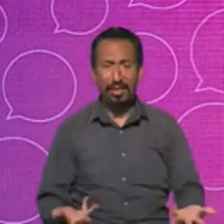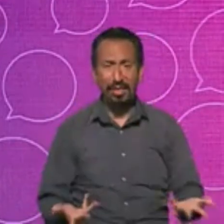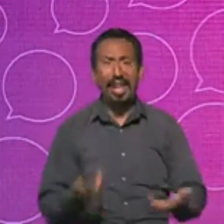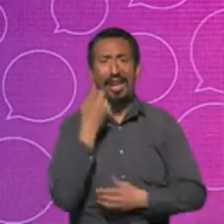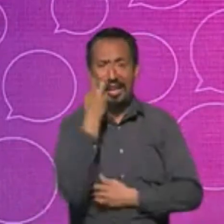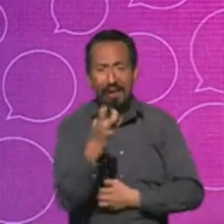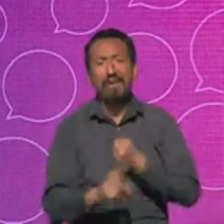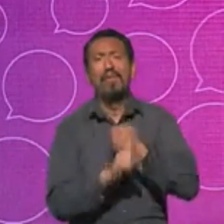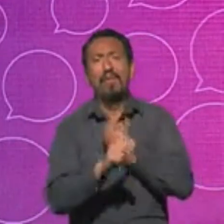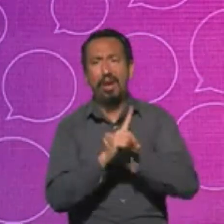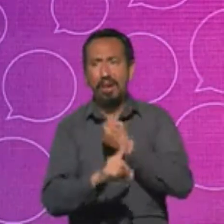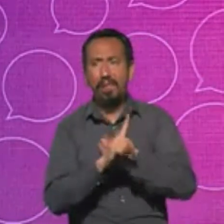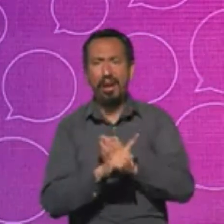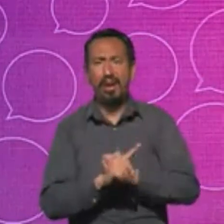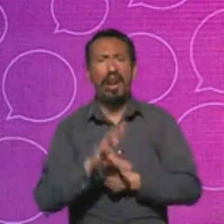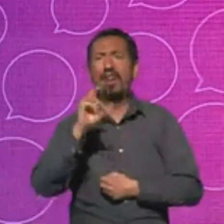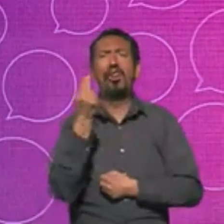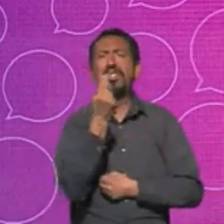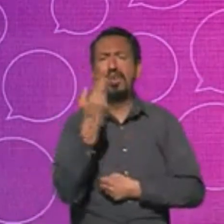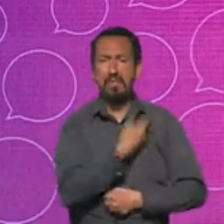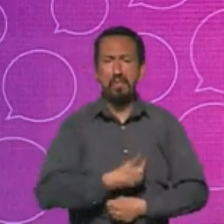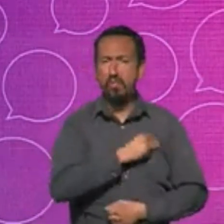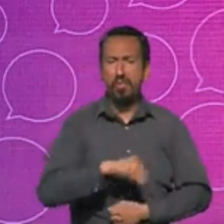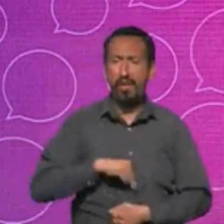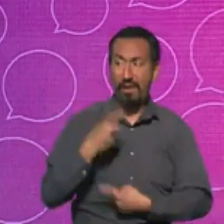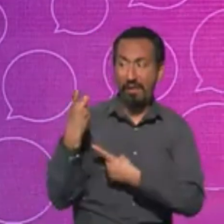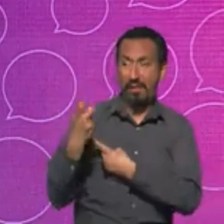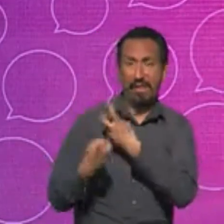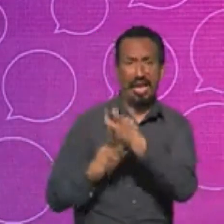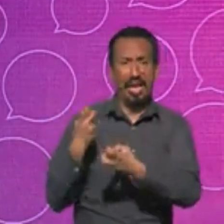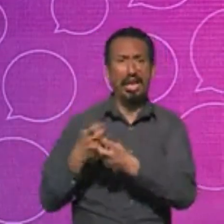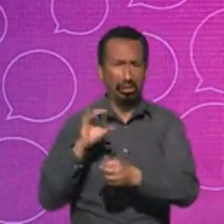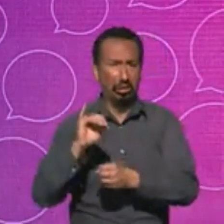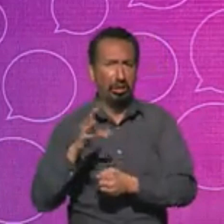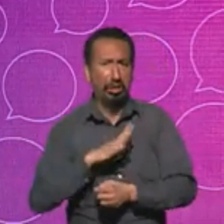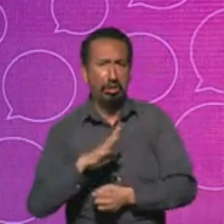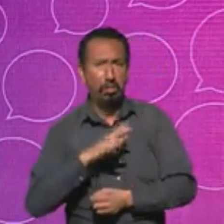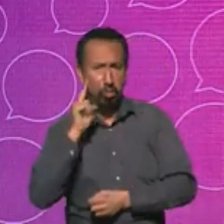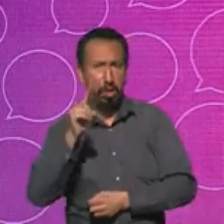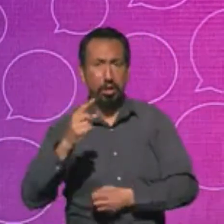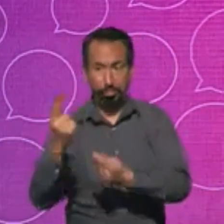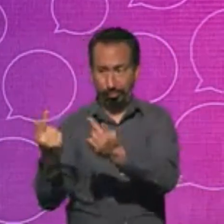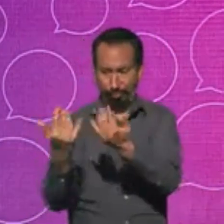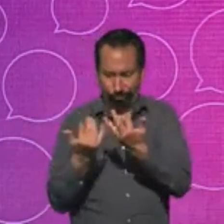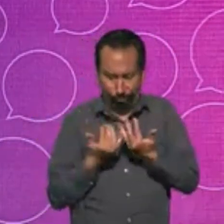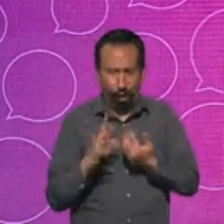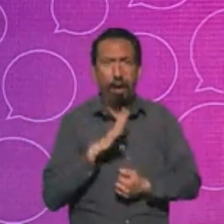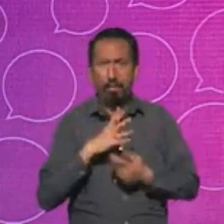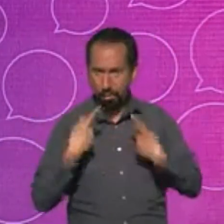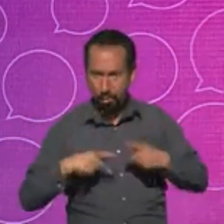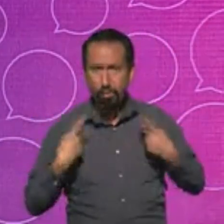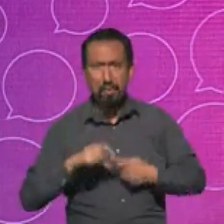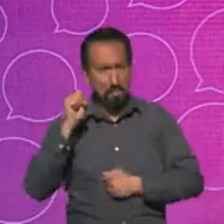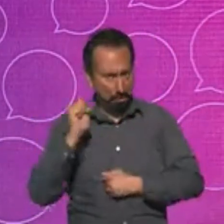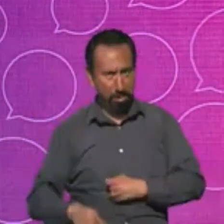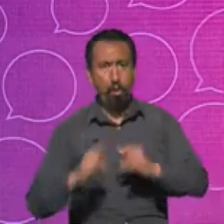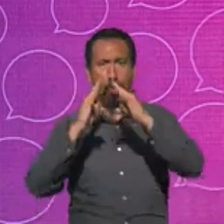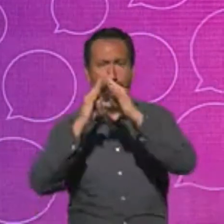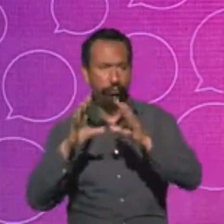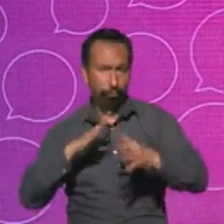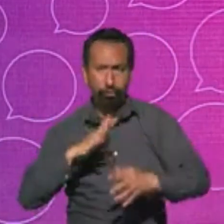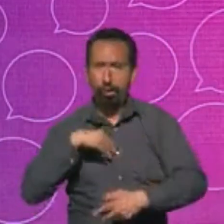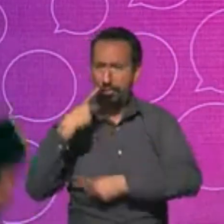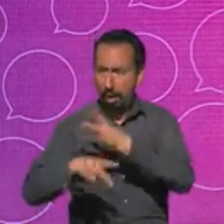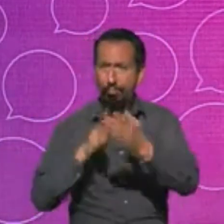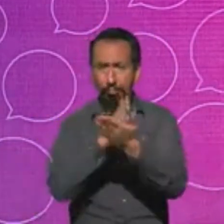el gran reto y no tengo que llegar a ser presidente municipal para para tener esa garantía de audiencia hoy por hoy desde campaña cedí